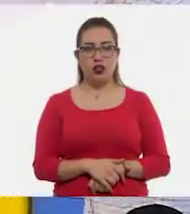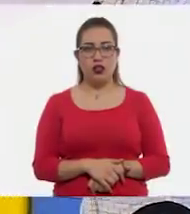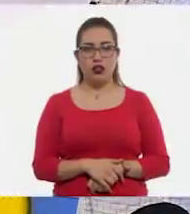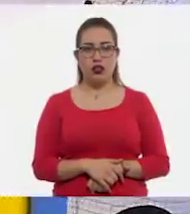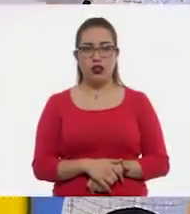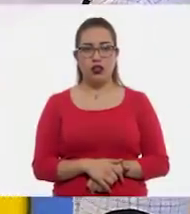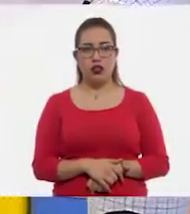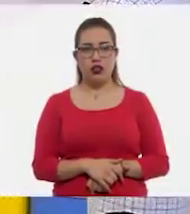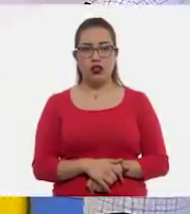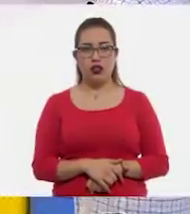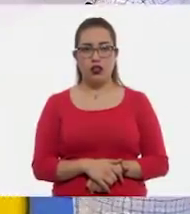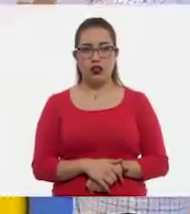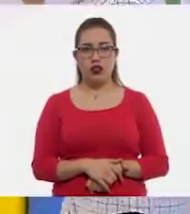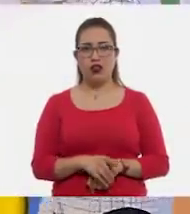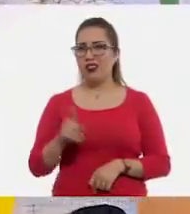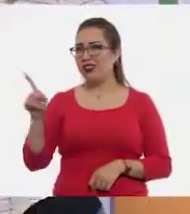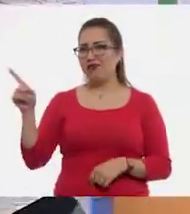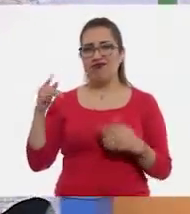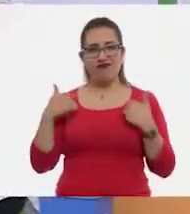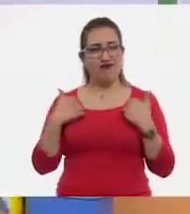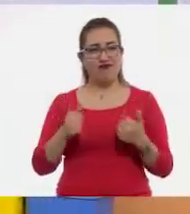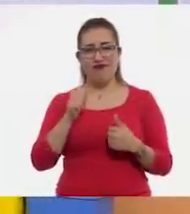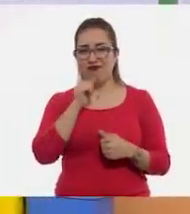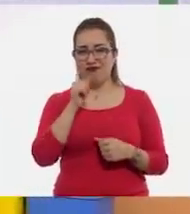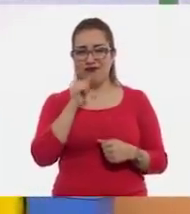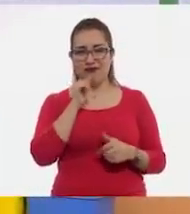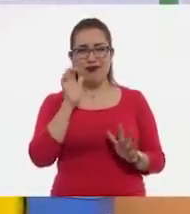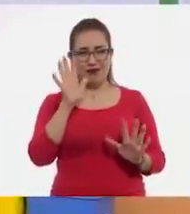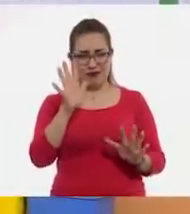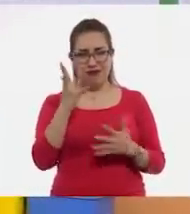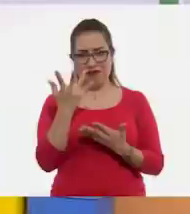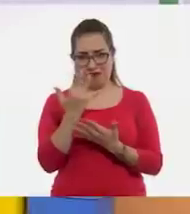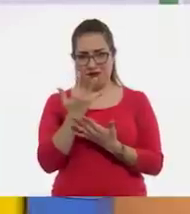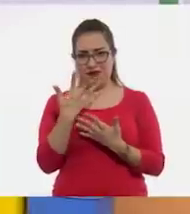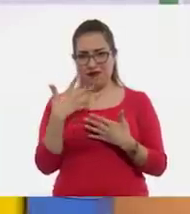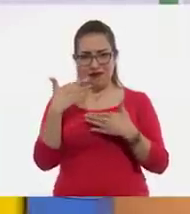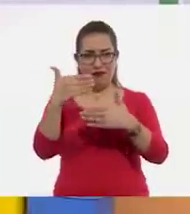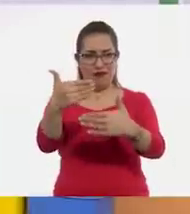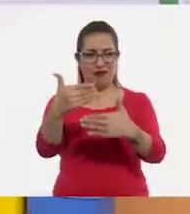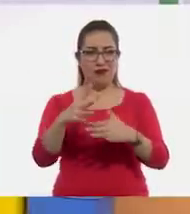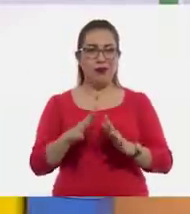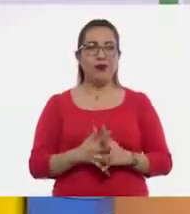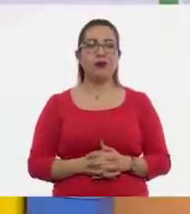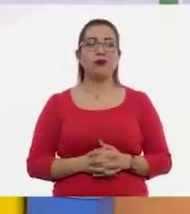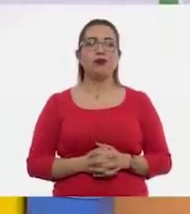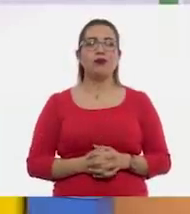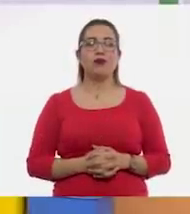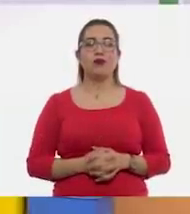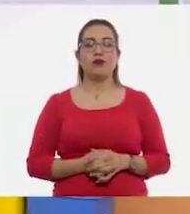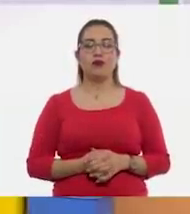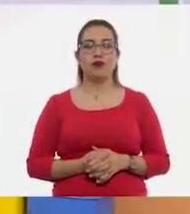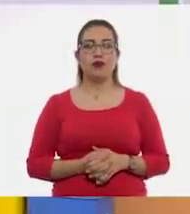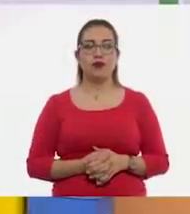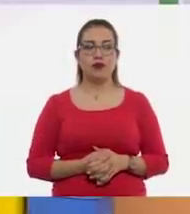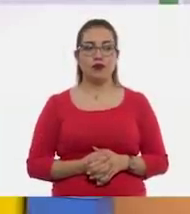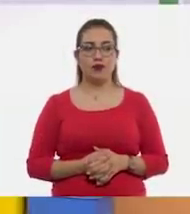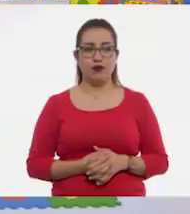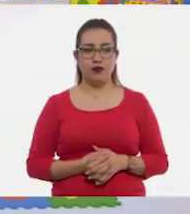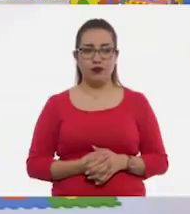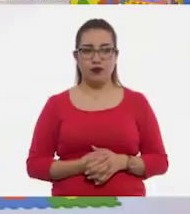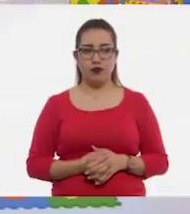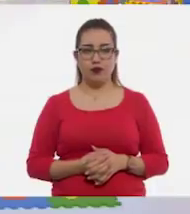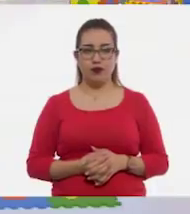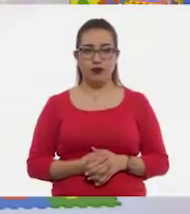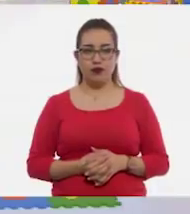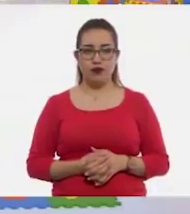¿Qué te parece acá abajo? Todavía no sé qué sea esto, pero lo vamos a utilizar más adelante, seguramente. Tienes razón. Muy bien. Lo vamos a colocar ahora de